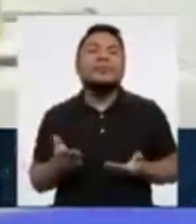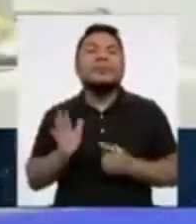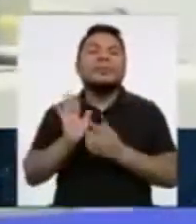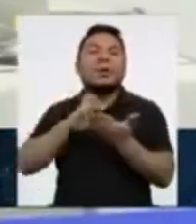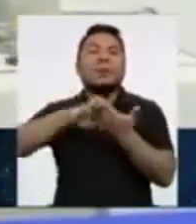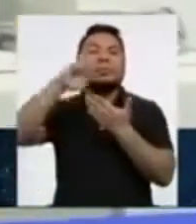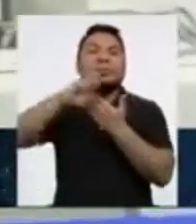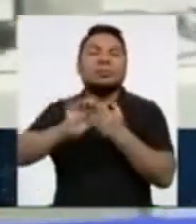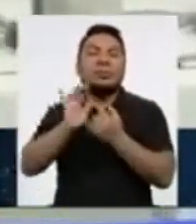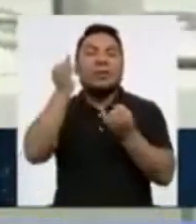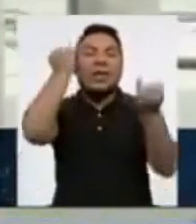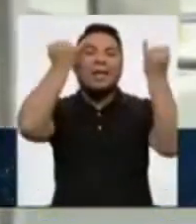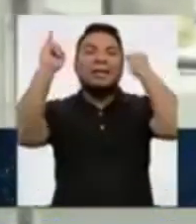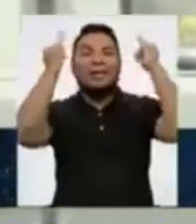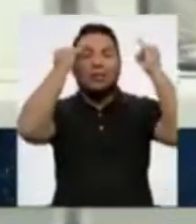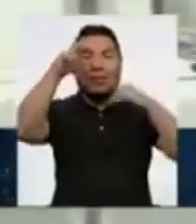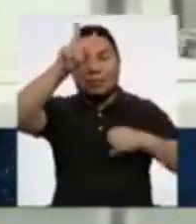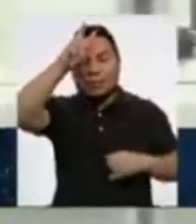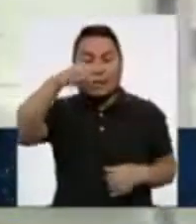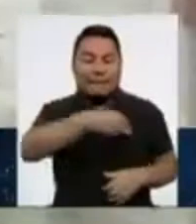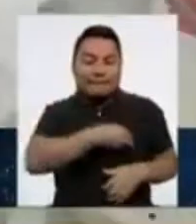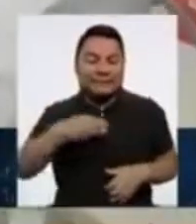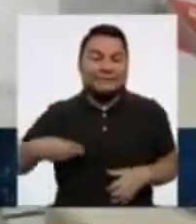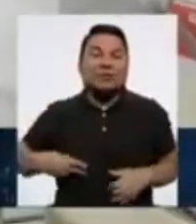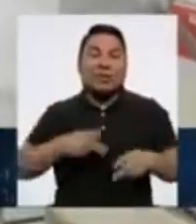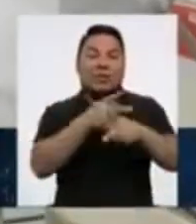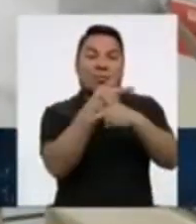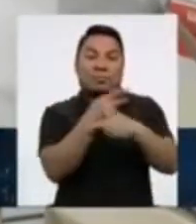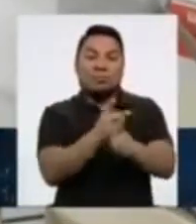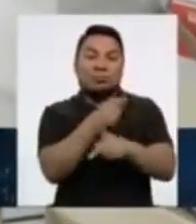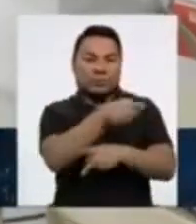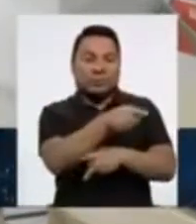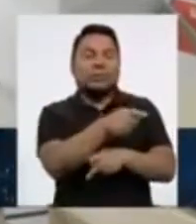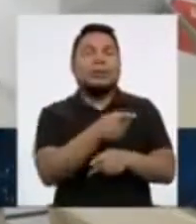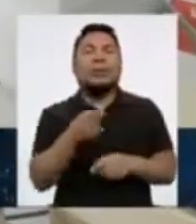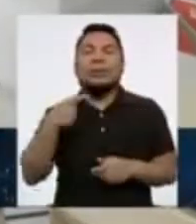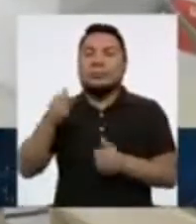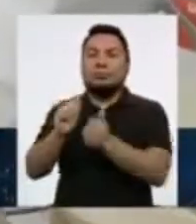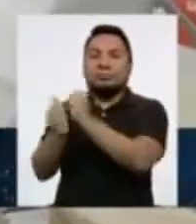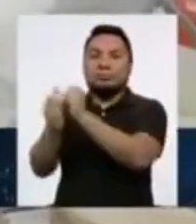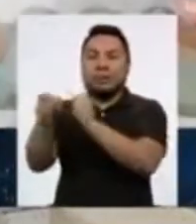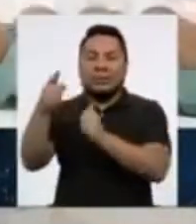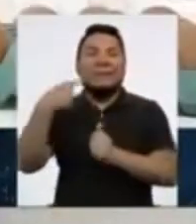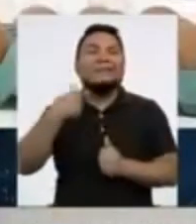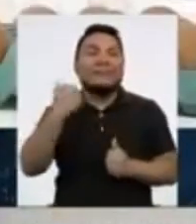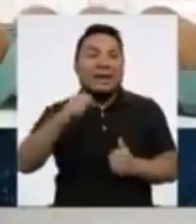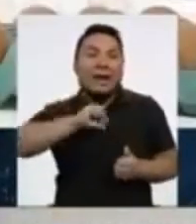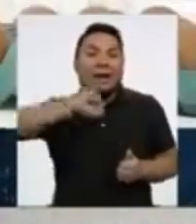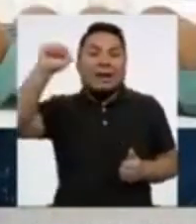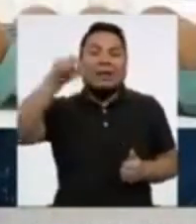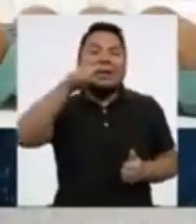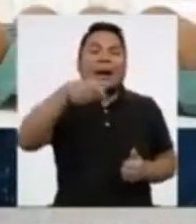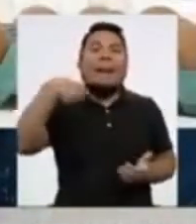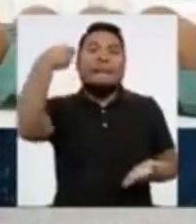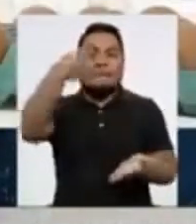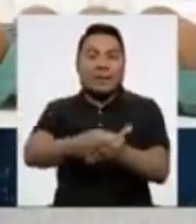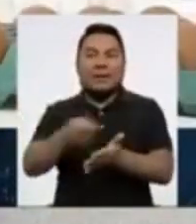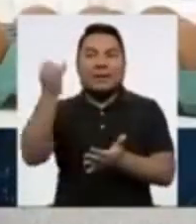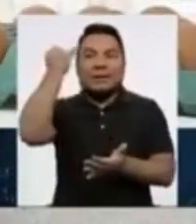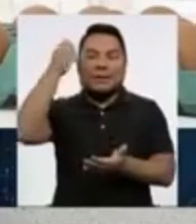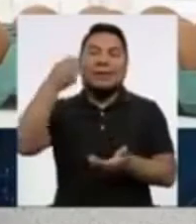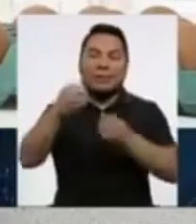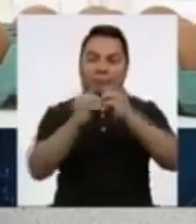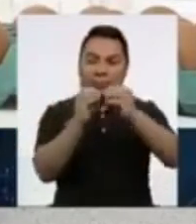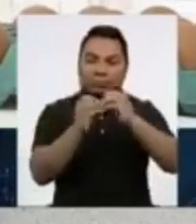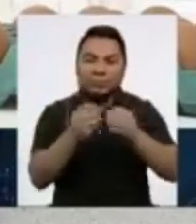programa Innovate Perú del Ministerio de la Producción y lograron recibir los fondos necesarios. Es un fondo de innovación que nos impulsó